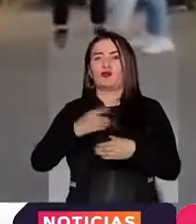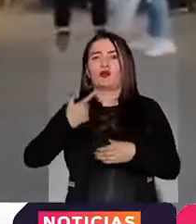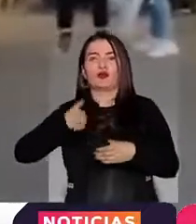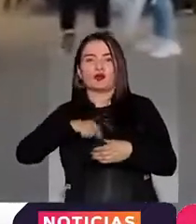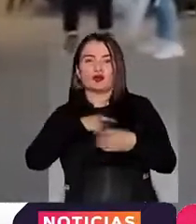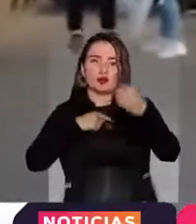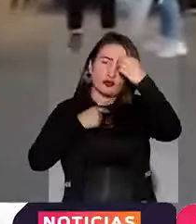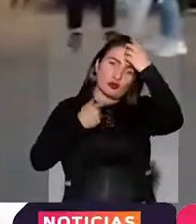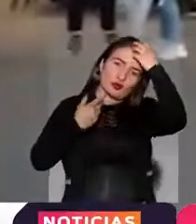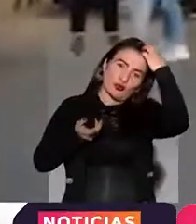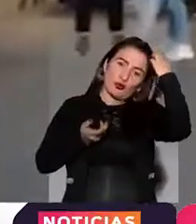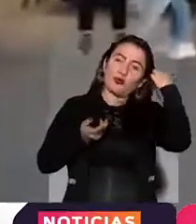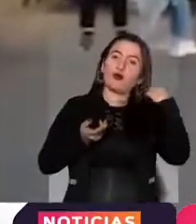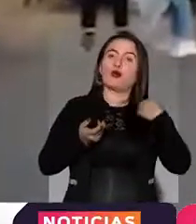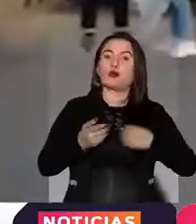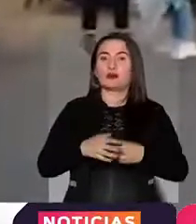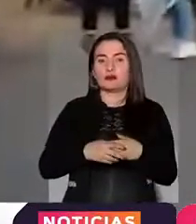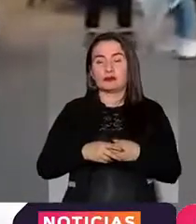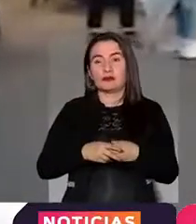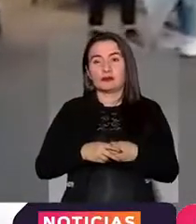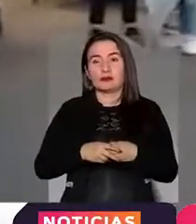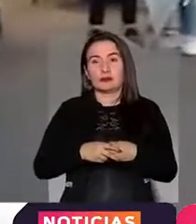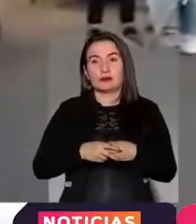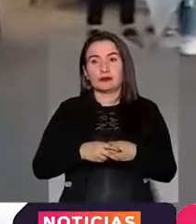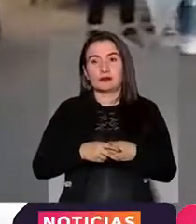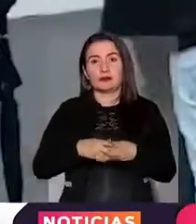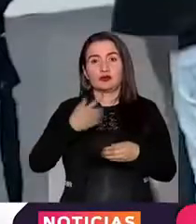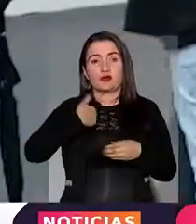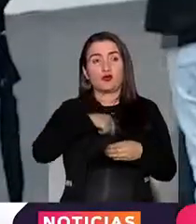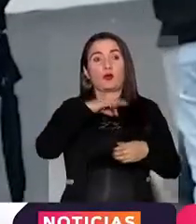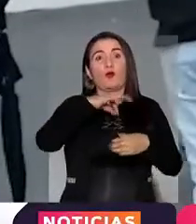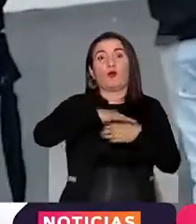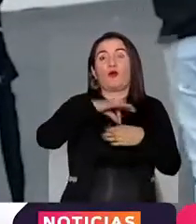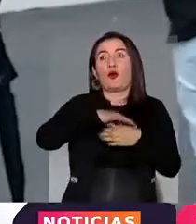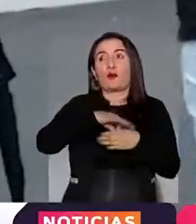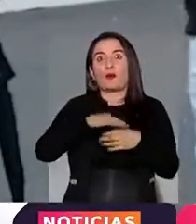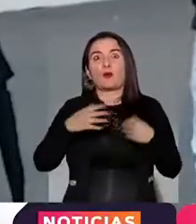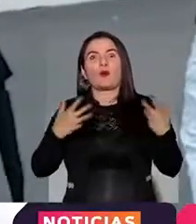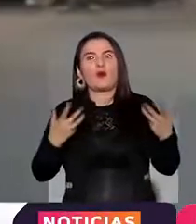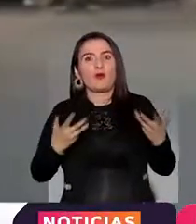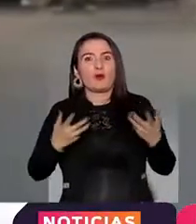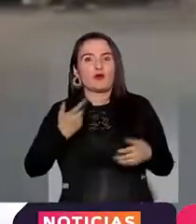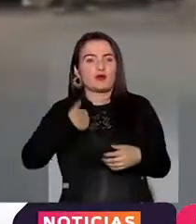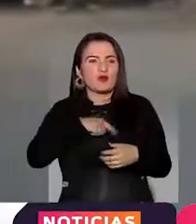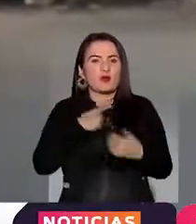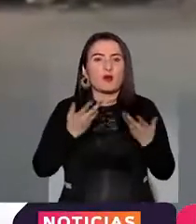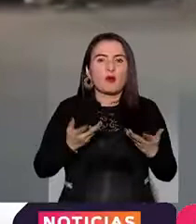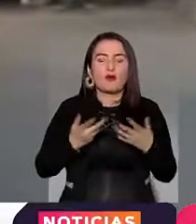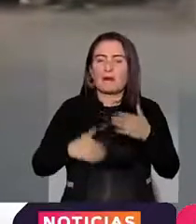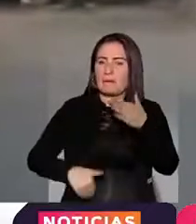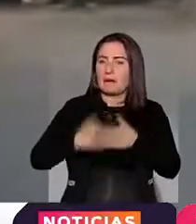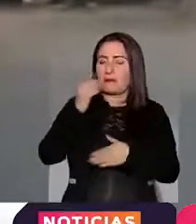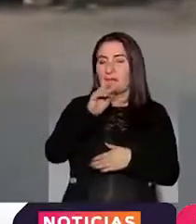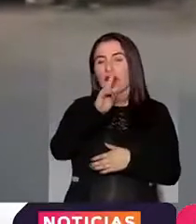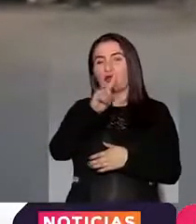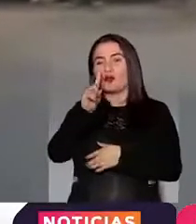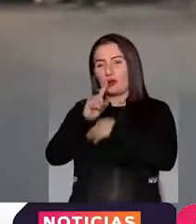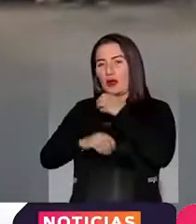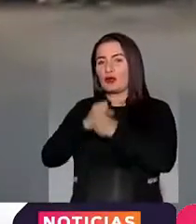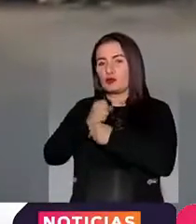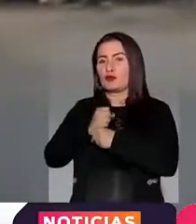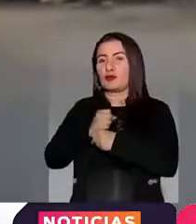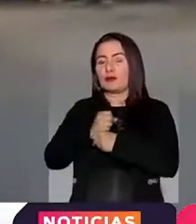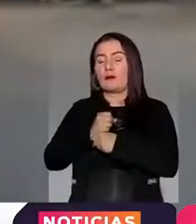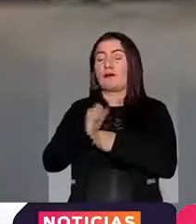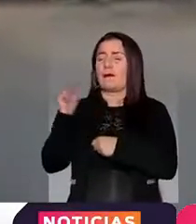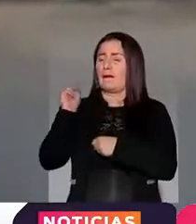otros nos voten por nosotros, hemos dicho. Desde que cumplí 21 años,